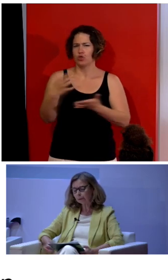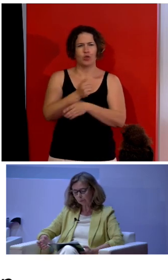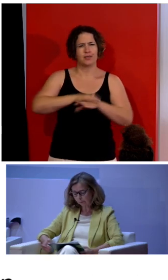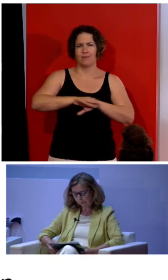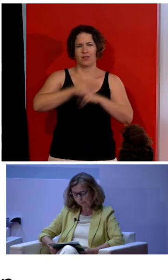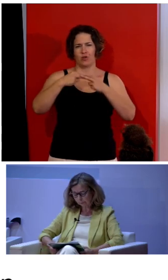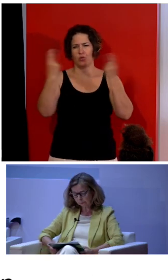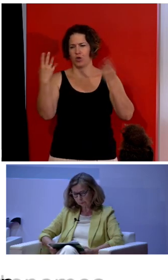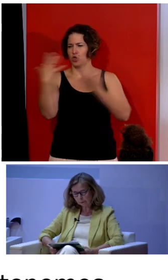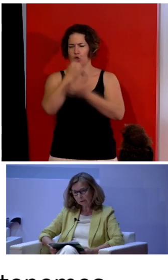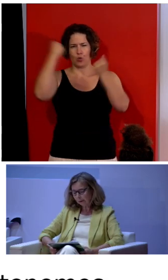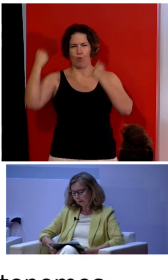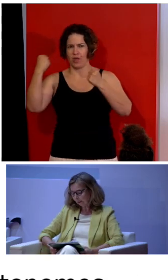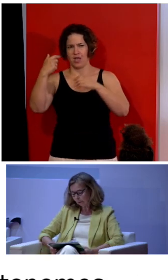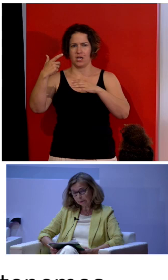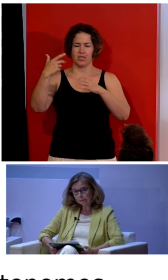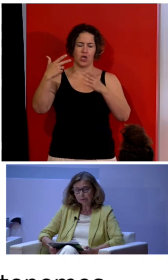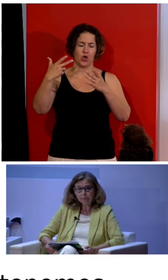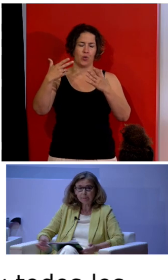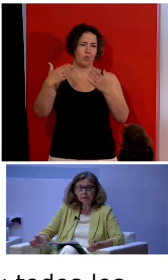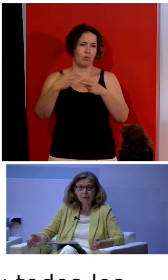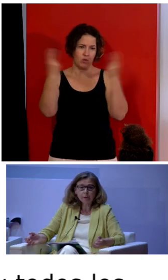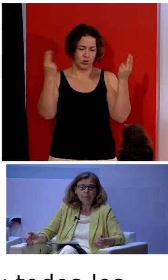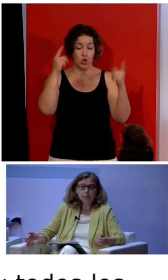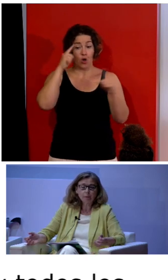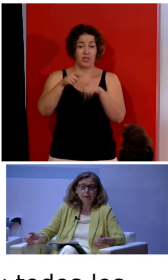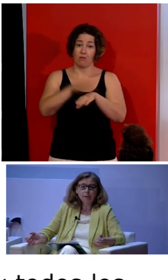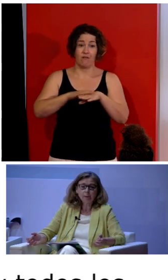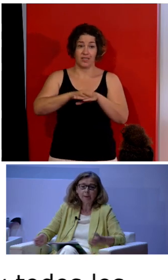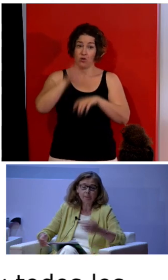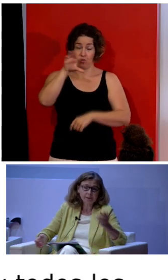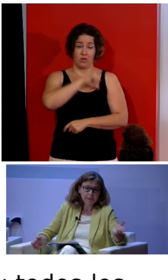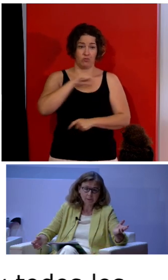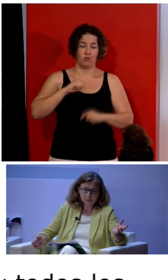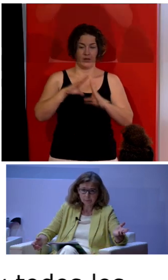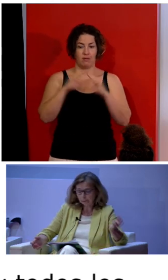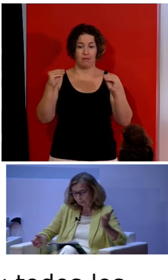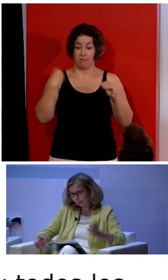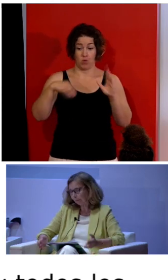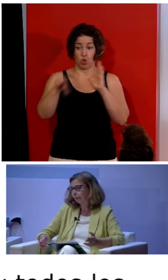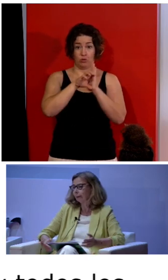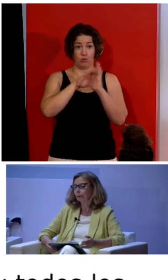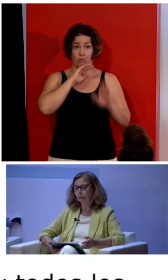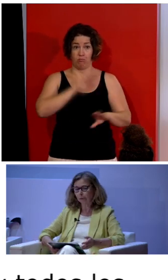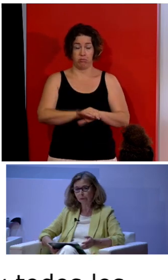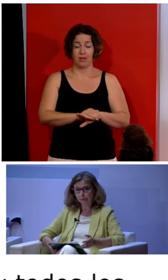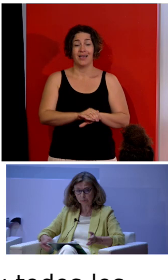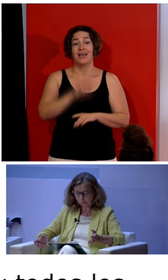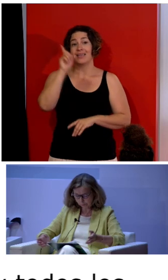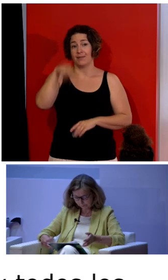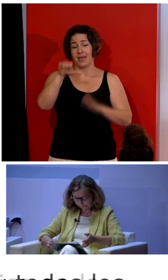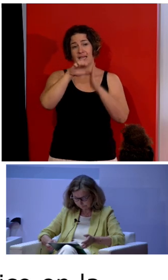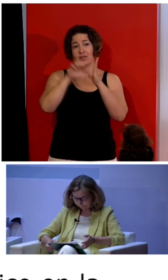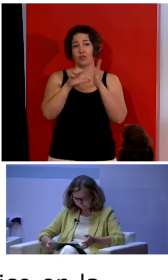públicas y todos los poderes públicos. Es un objetivo también básico de la Comunidad Autónoma de Andalucía, que parte de la Constitución y también está recogido en nuestro Estatuto